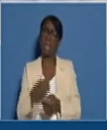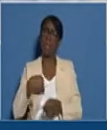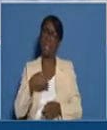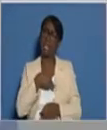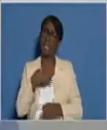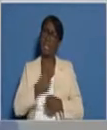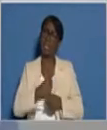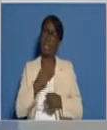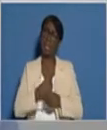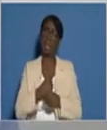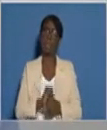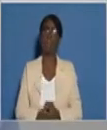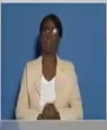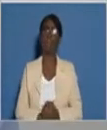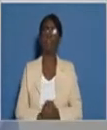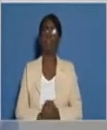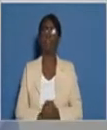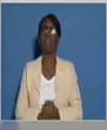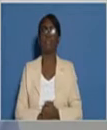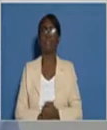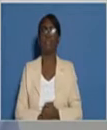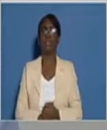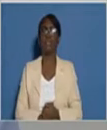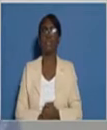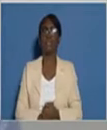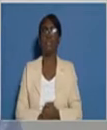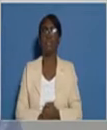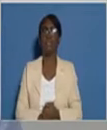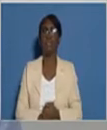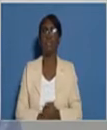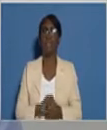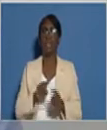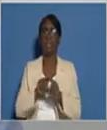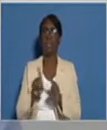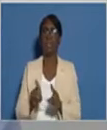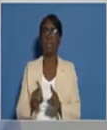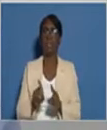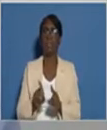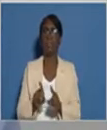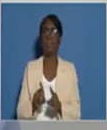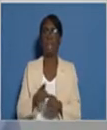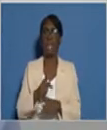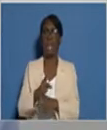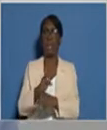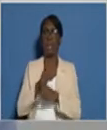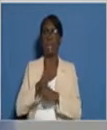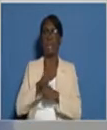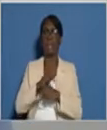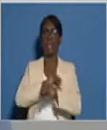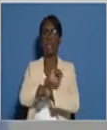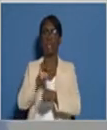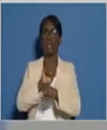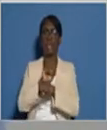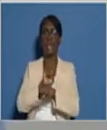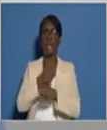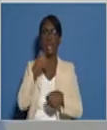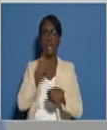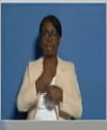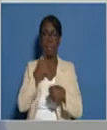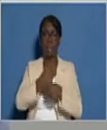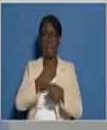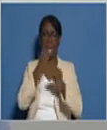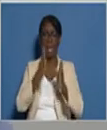El Ministerio de Trabajo y Desarrollo Laboral, más laborales, de la protección social y laboral de los trabajadores de este